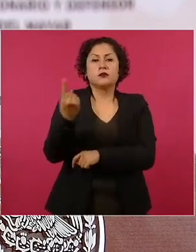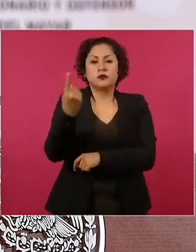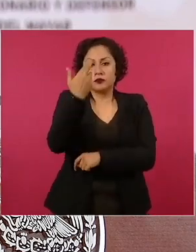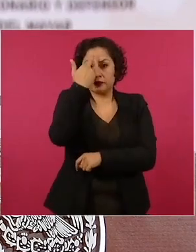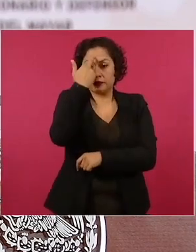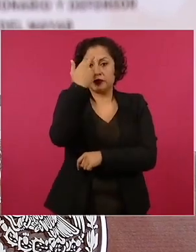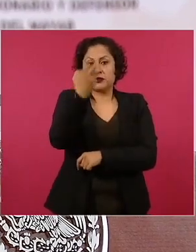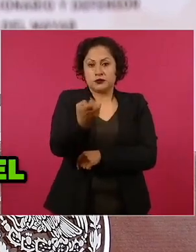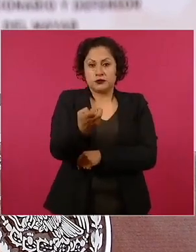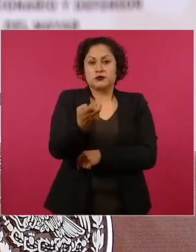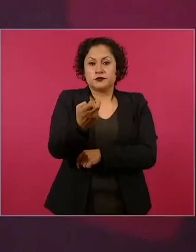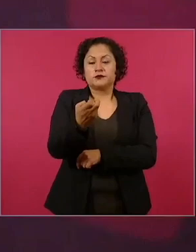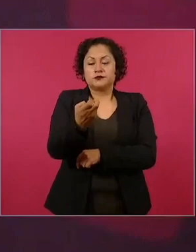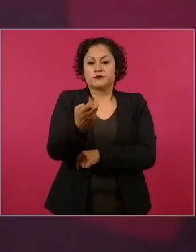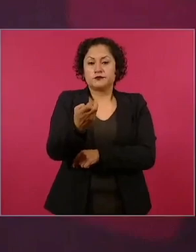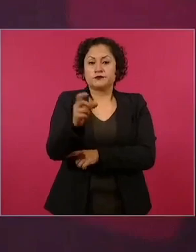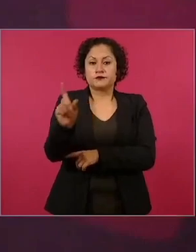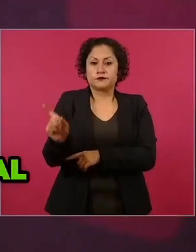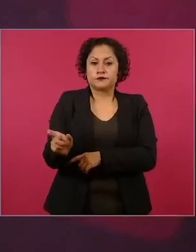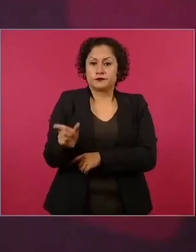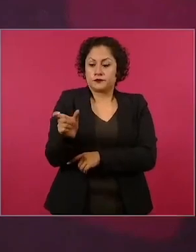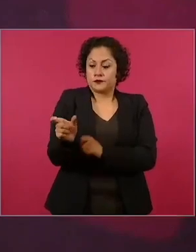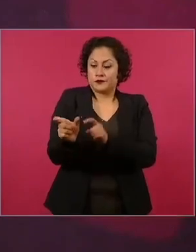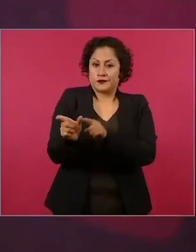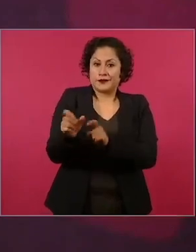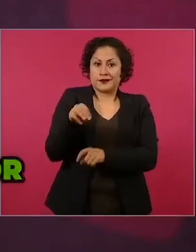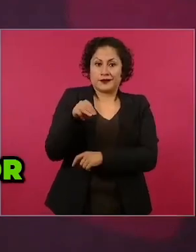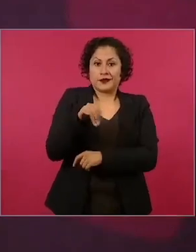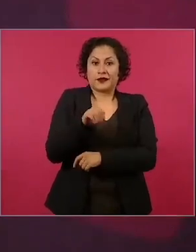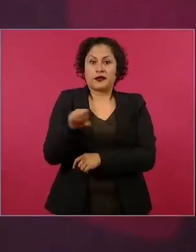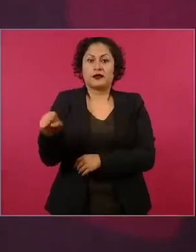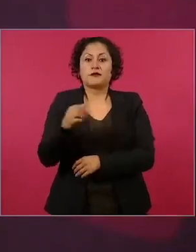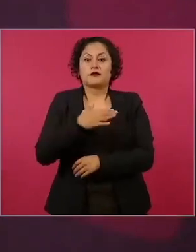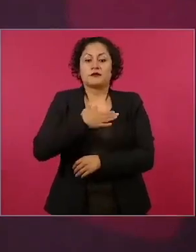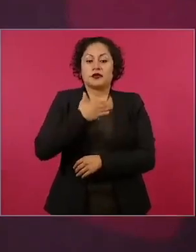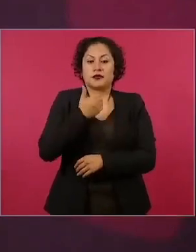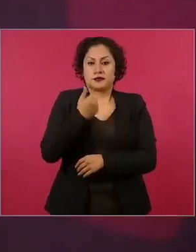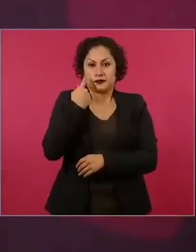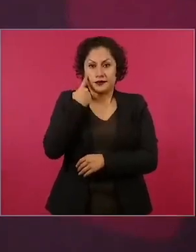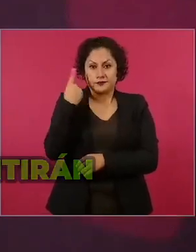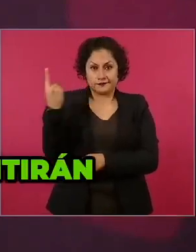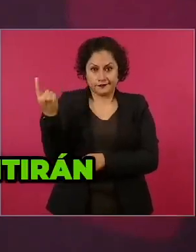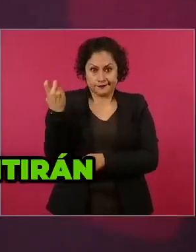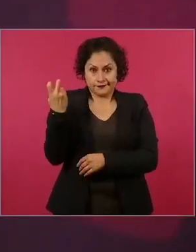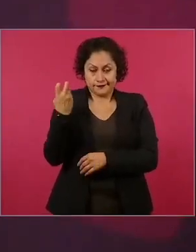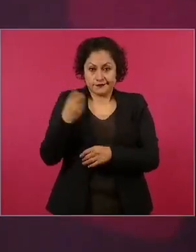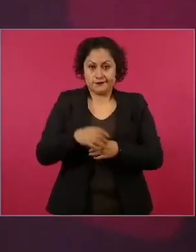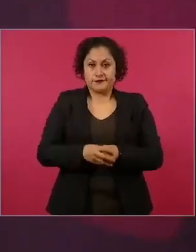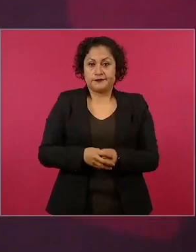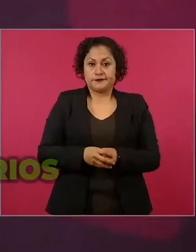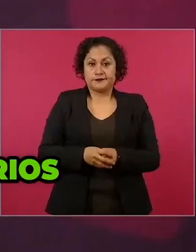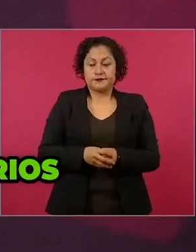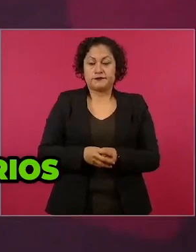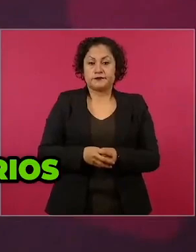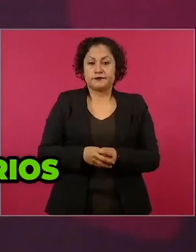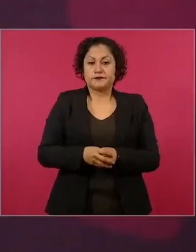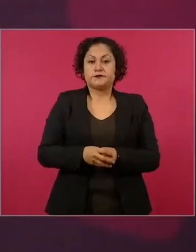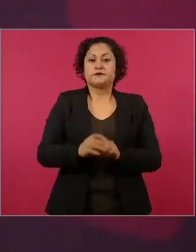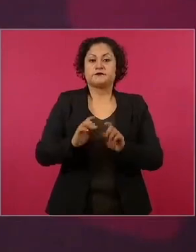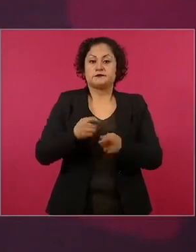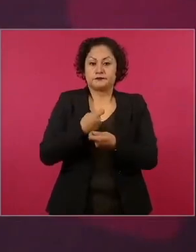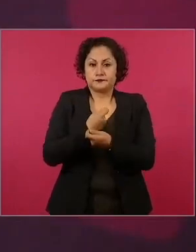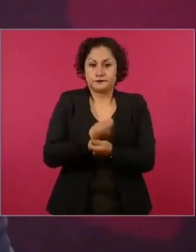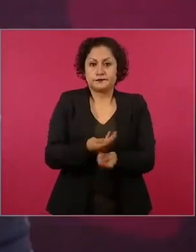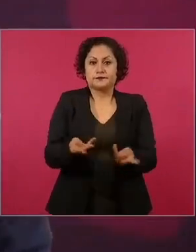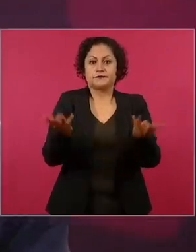Zoe Robledo anunció en el Pulso de la Salud junto al presidente López Obrador que estas credenciales permitirán identificar a los beneficiarios